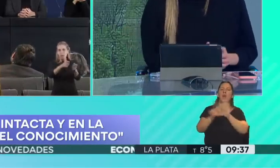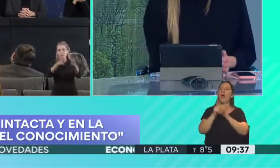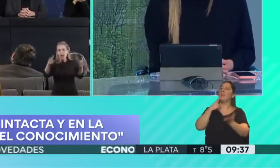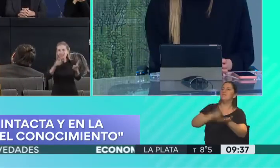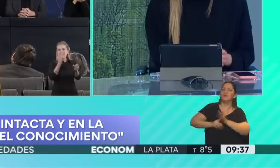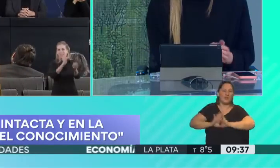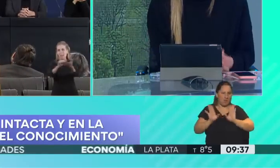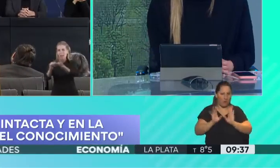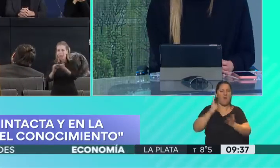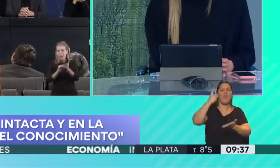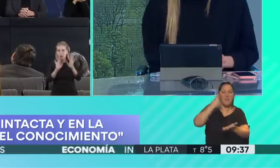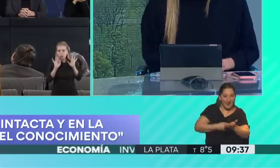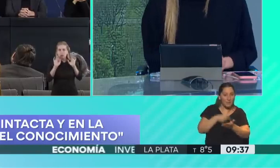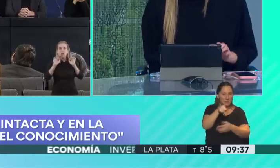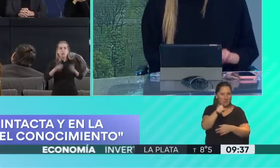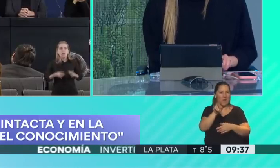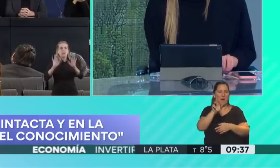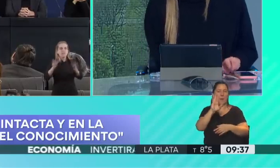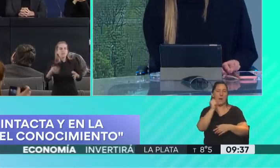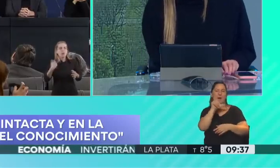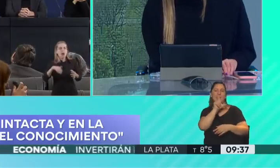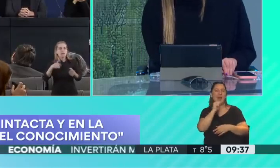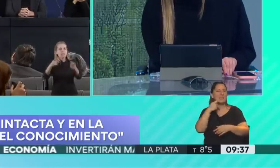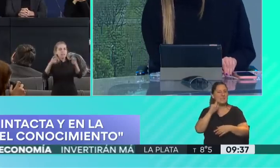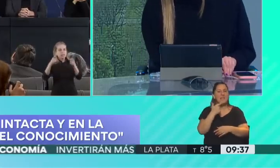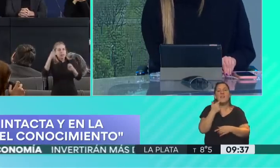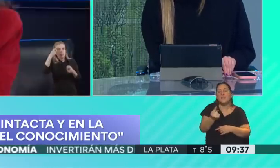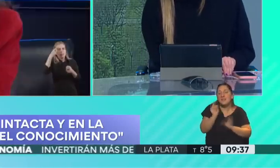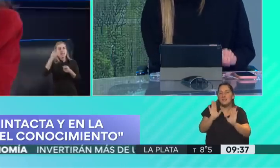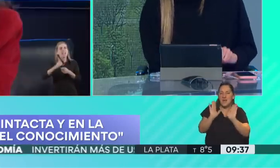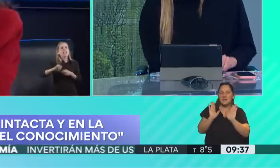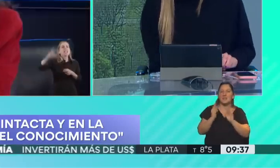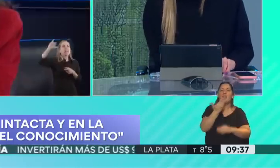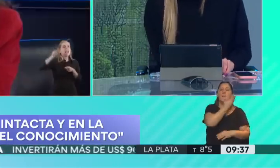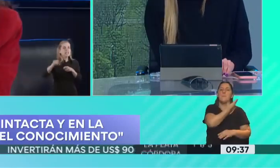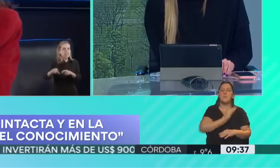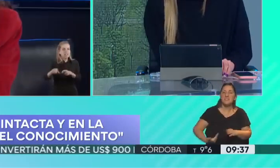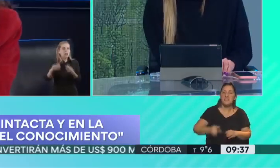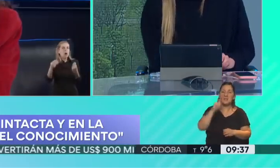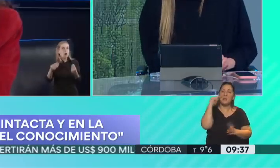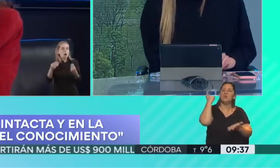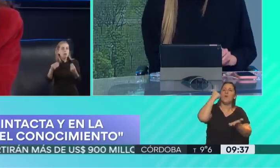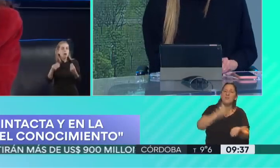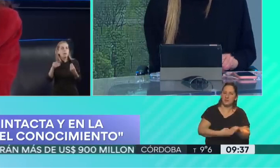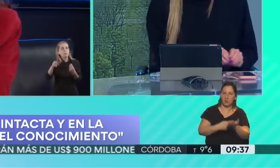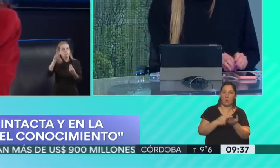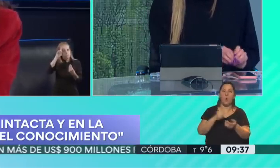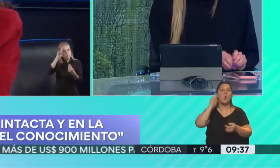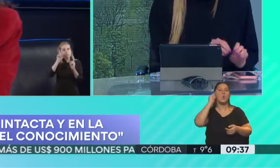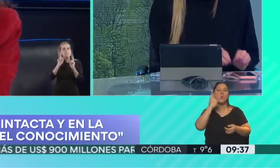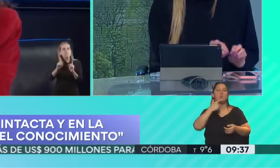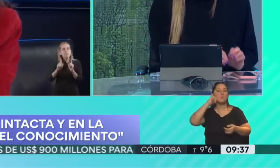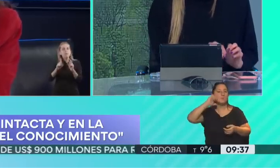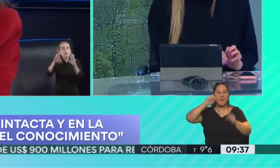está un decreto ella lo mencionó dijo es la decisión del presidente alberto fernández por eso dijo en ningún momento habló de umán pero va a salir esa